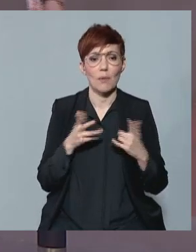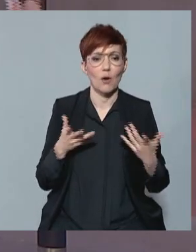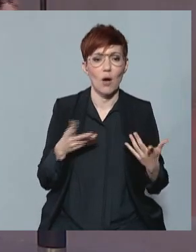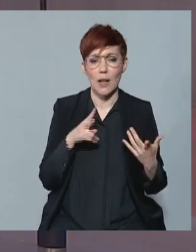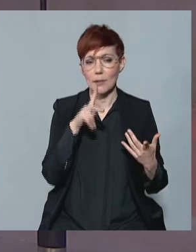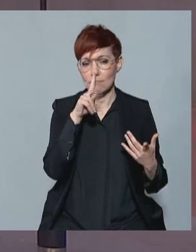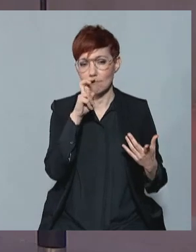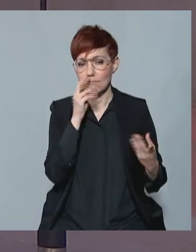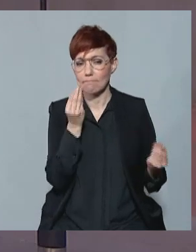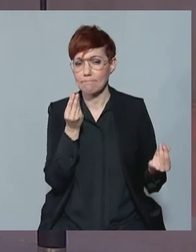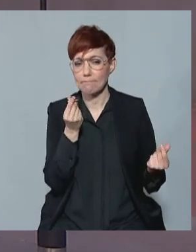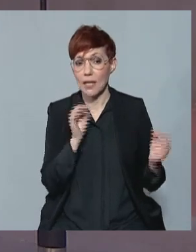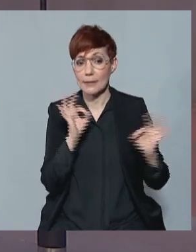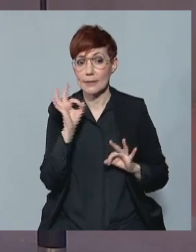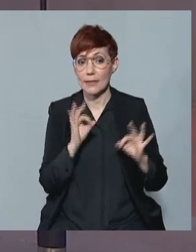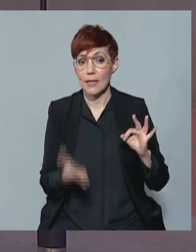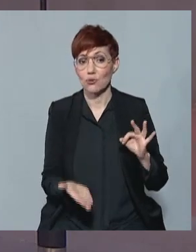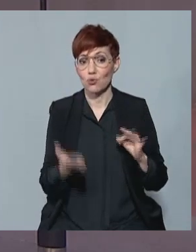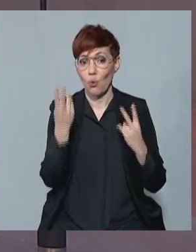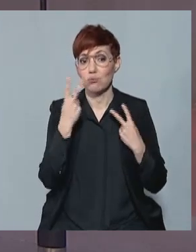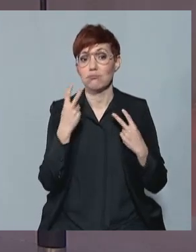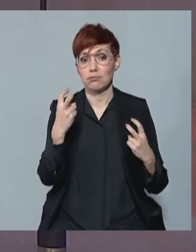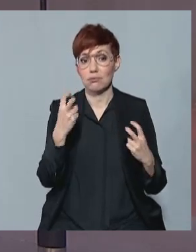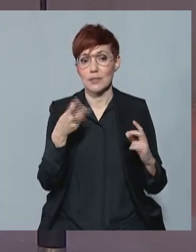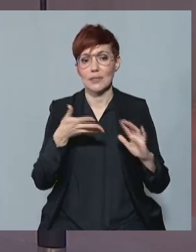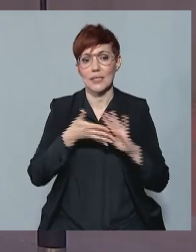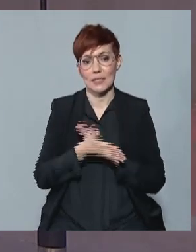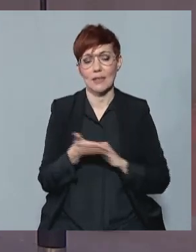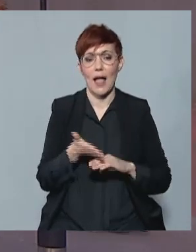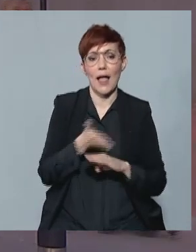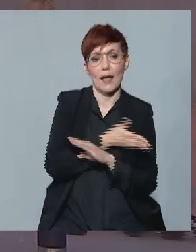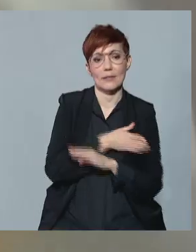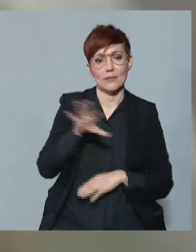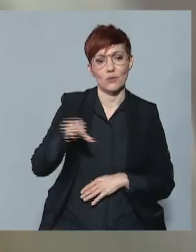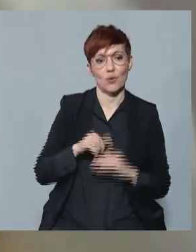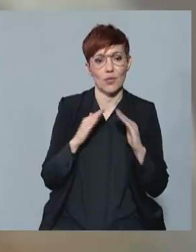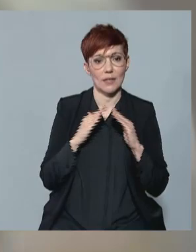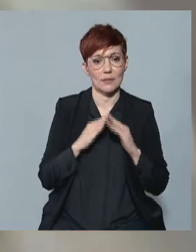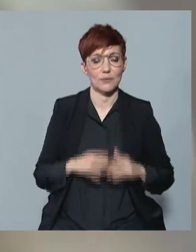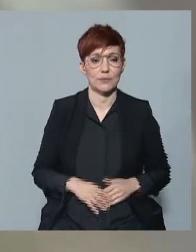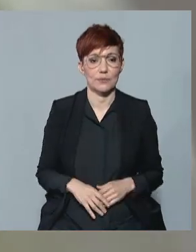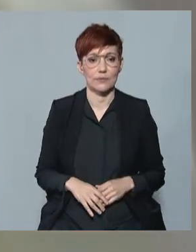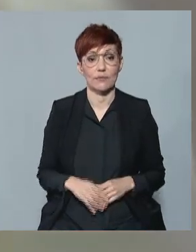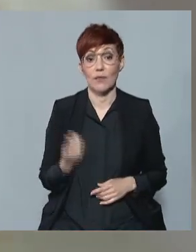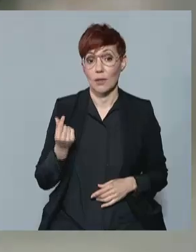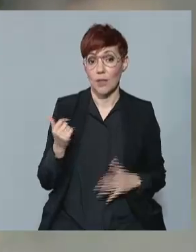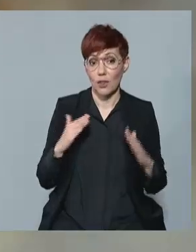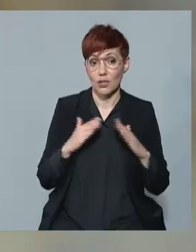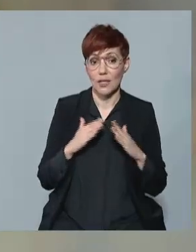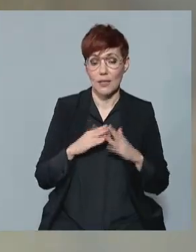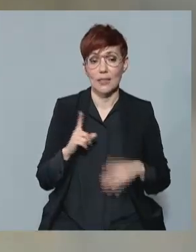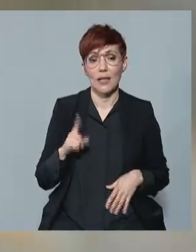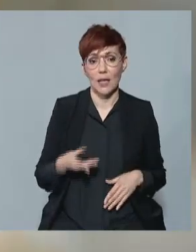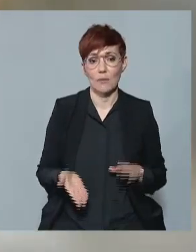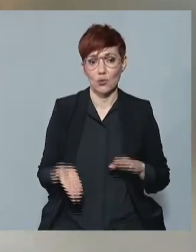atisbar que los tipos de interés iban a subir entonces eso ha hecho que se adelantaran muchas operaciones el precio de la vivienda también ha